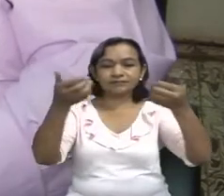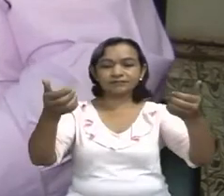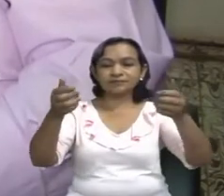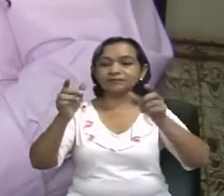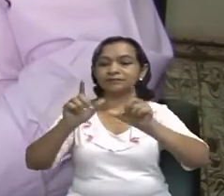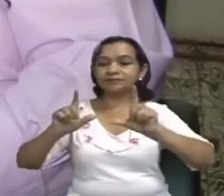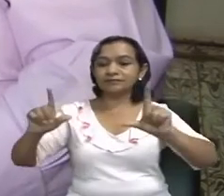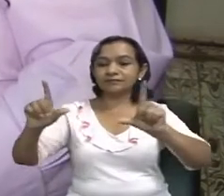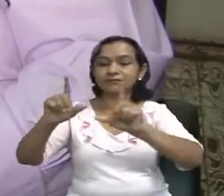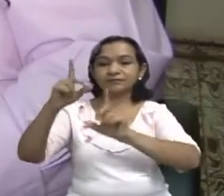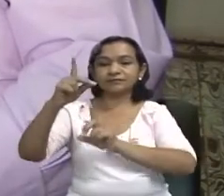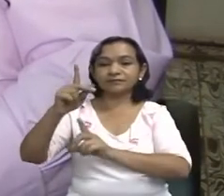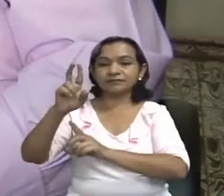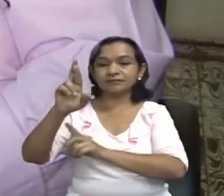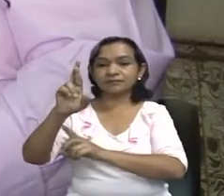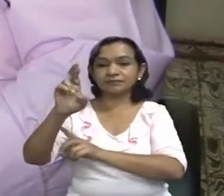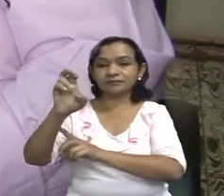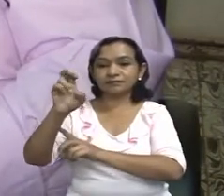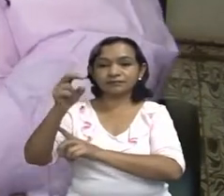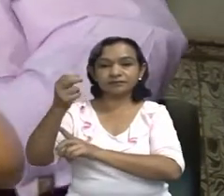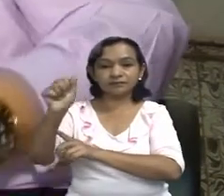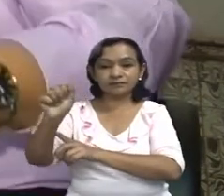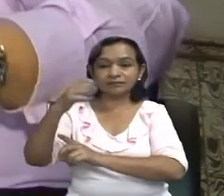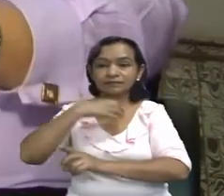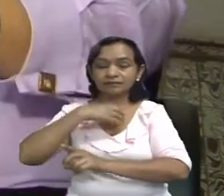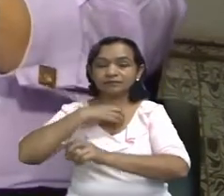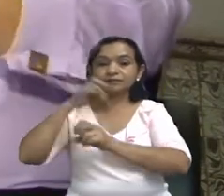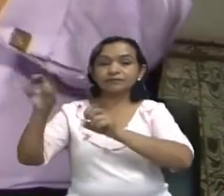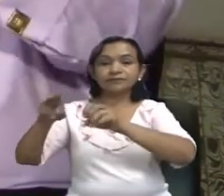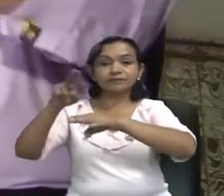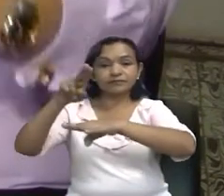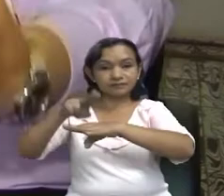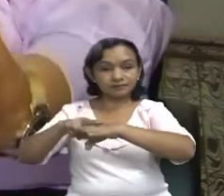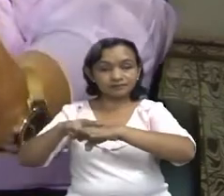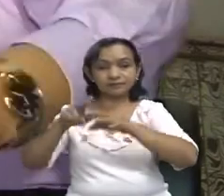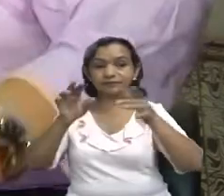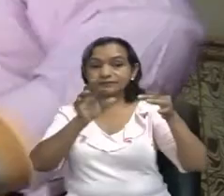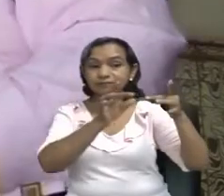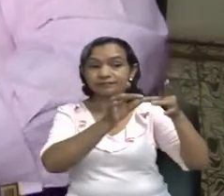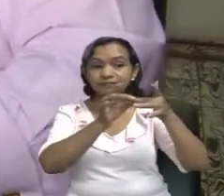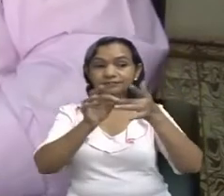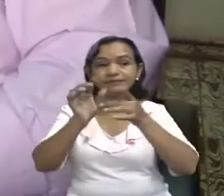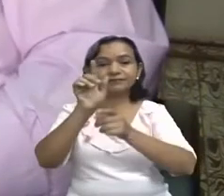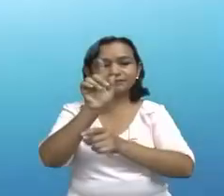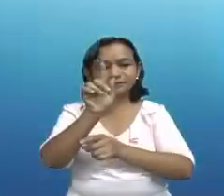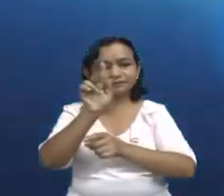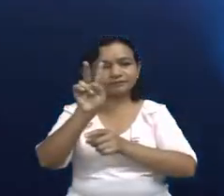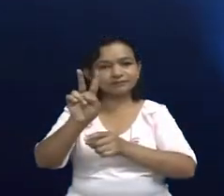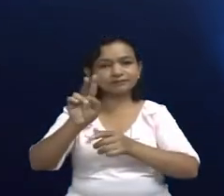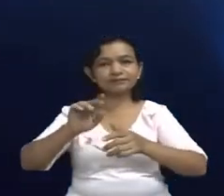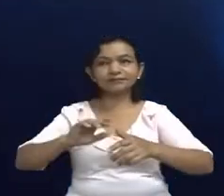prensa propiamente de la Asamblea Nacional y especializarlo para la televisión.